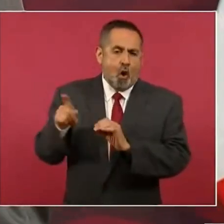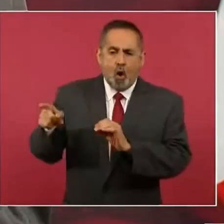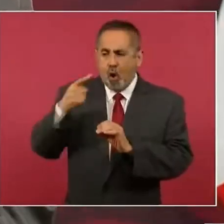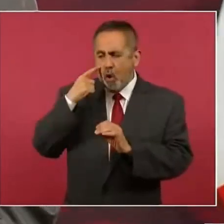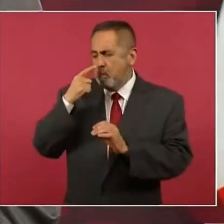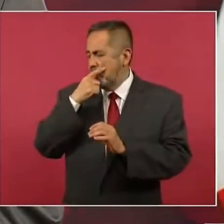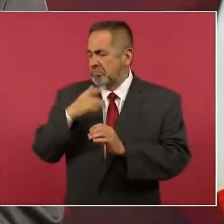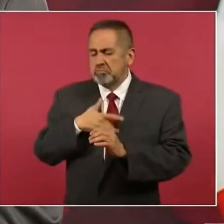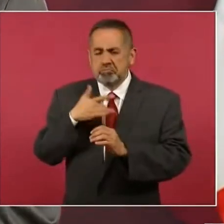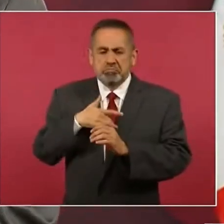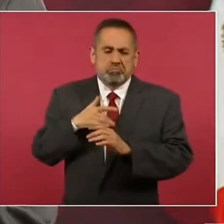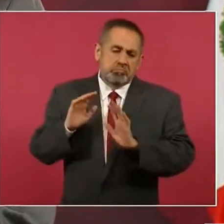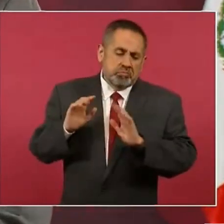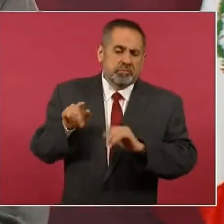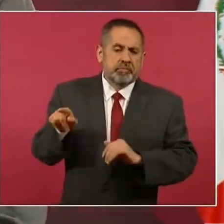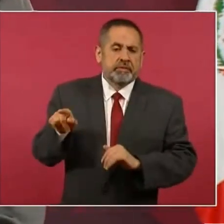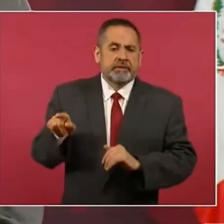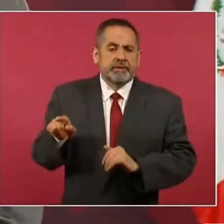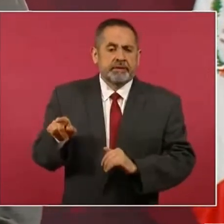decisión